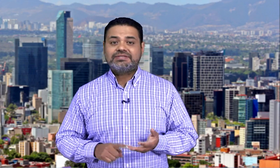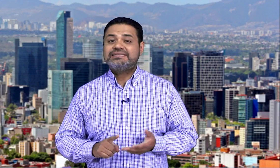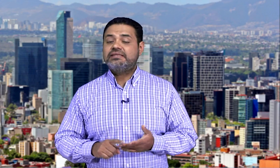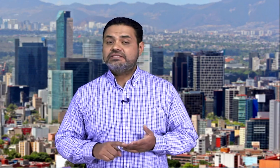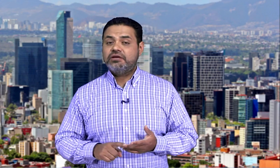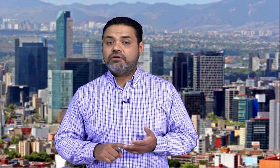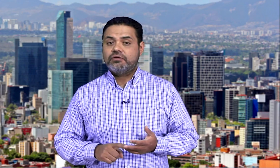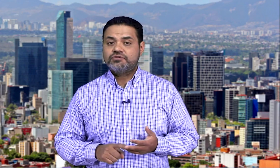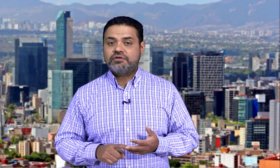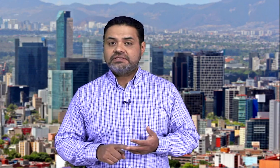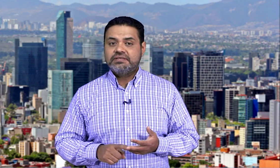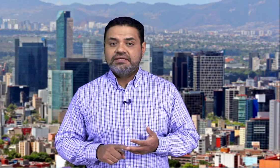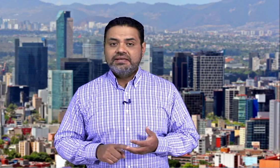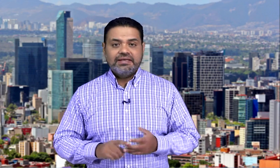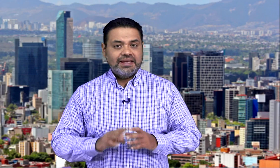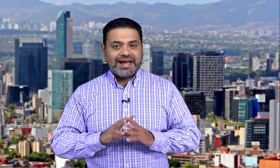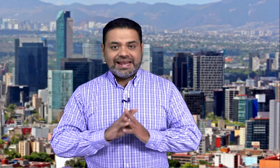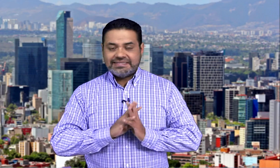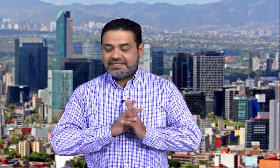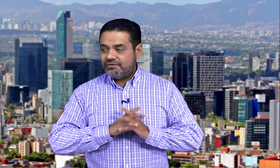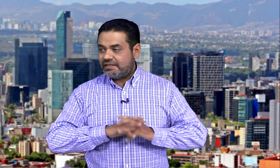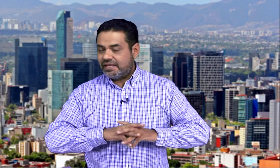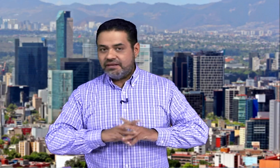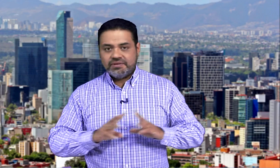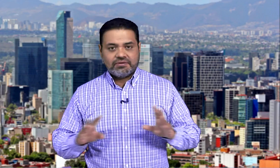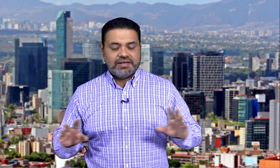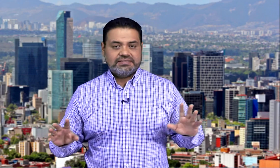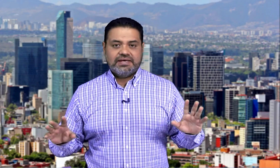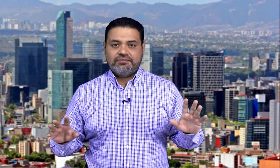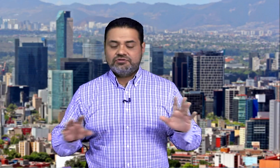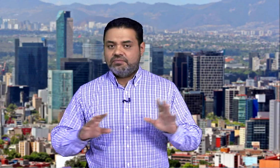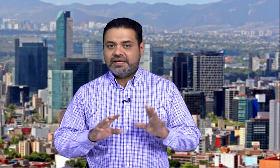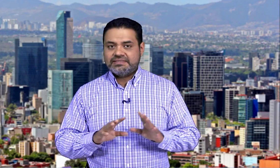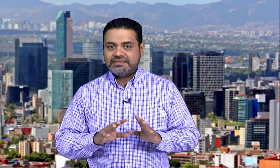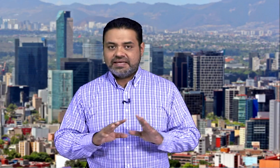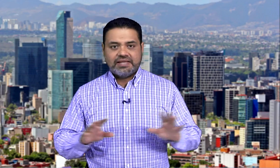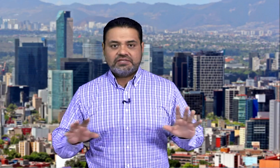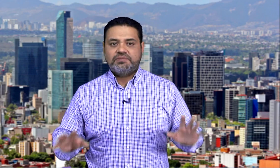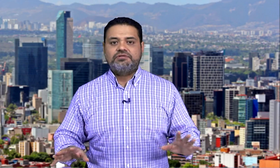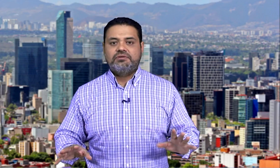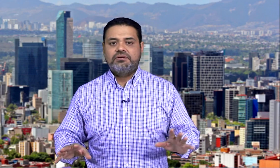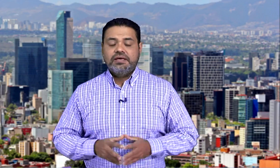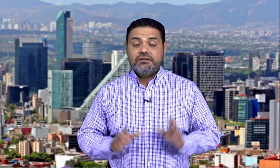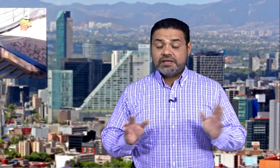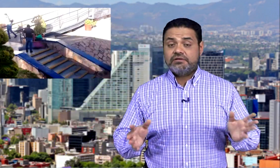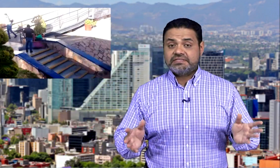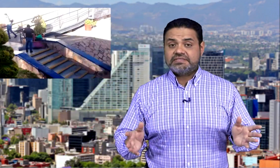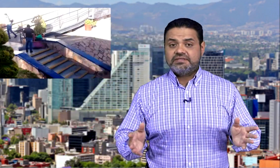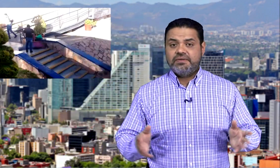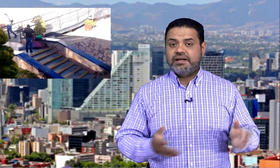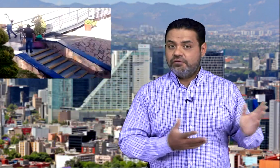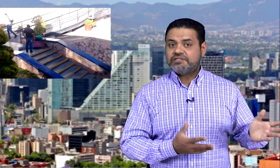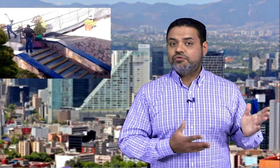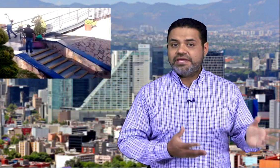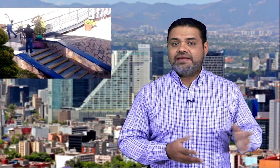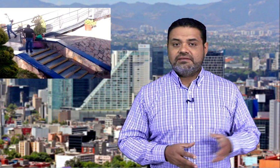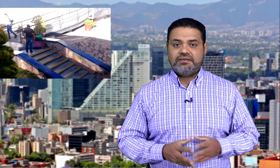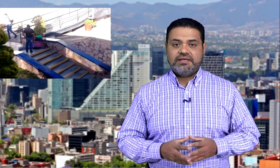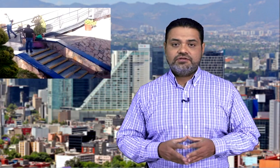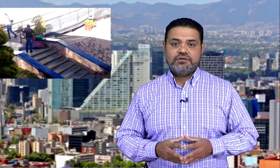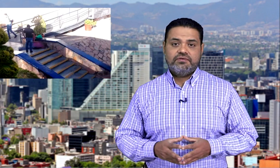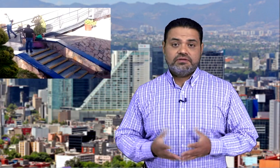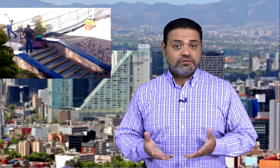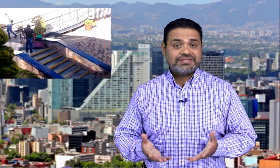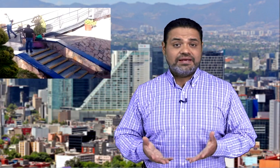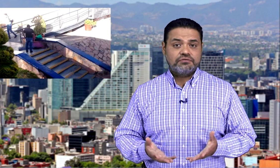registrado al menos 65 ejecuciones al estilo del crimen organizado en su más grande expresión. El miércoles de esta semana, un estudiante